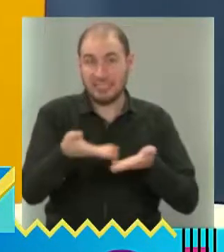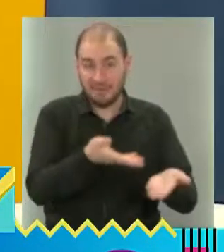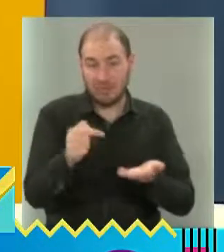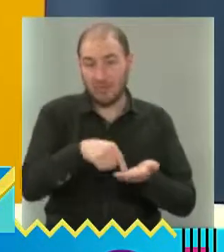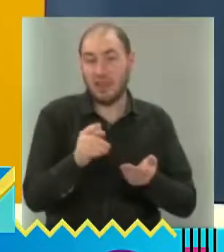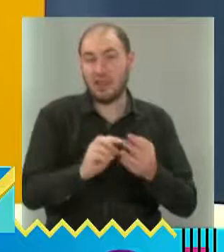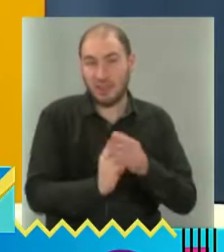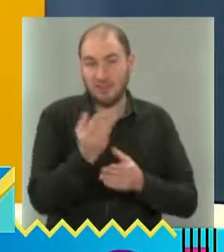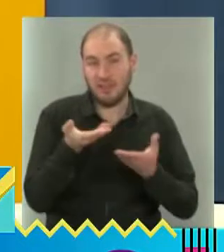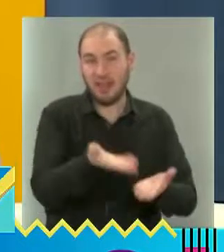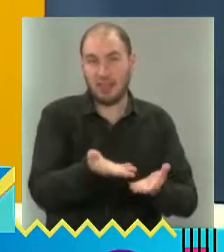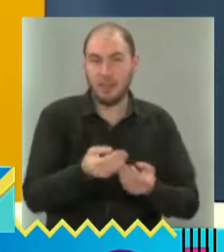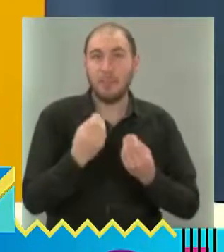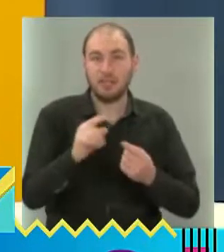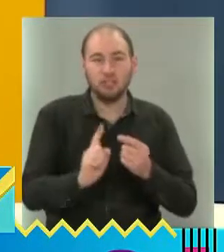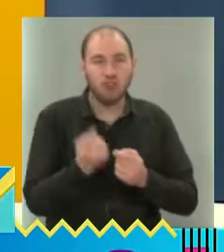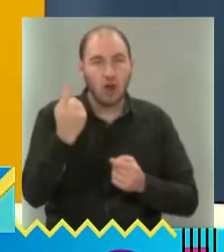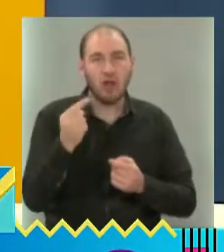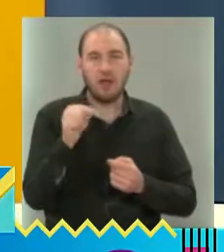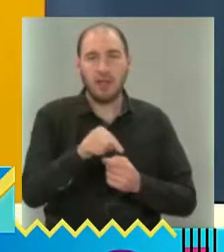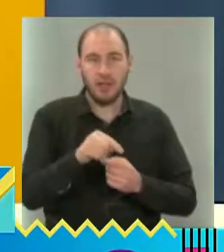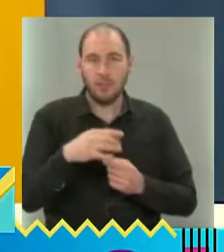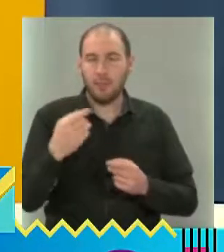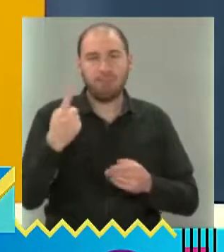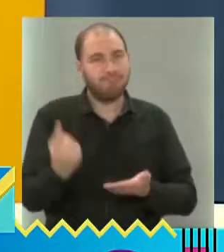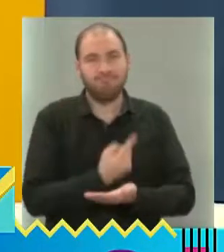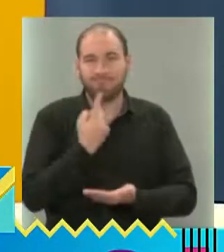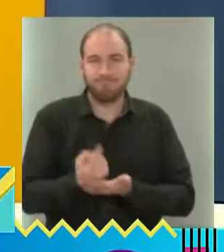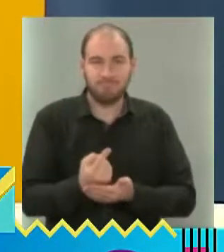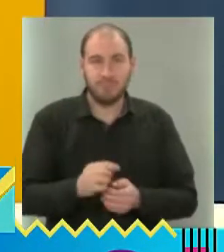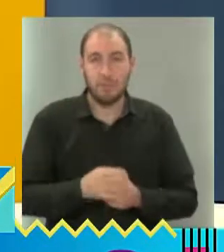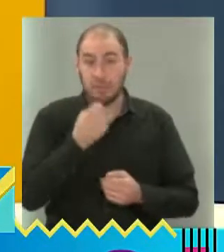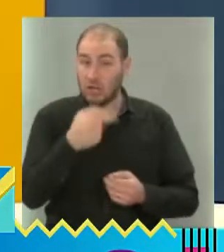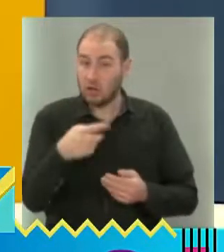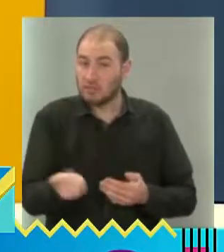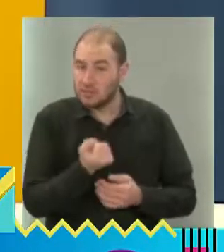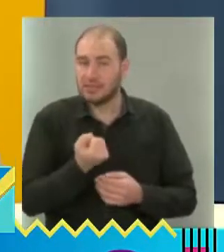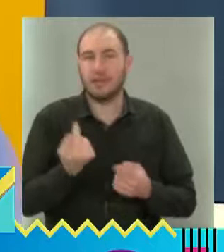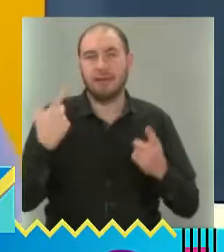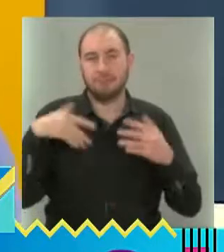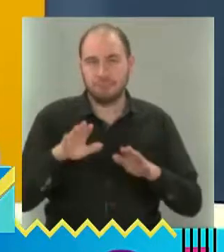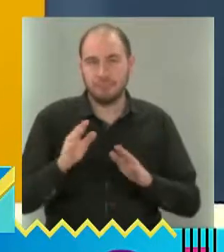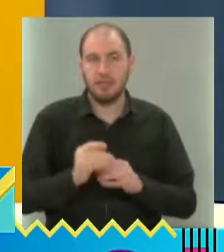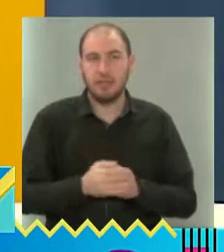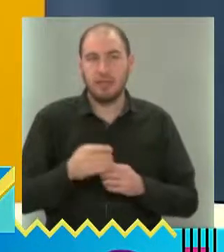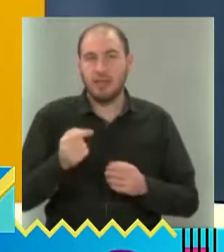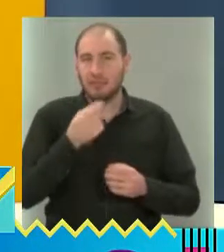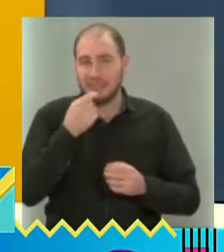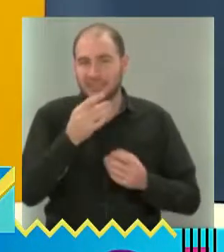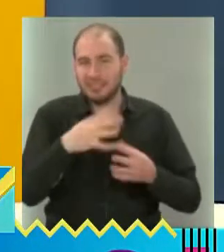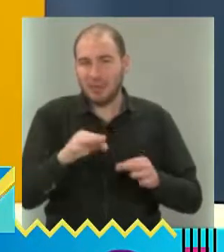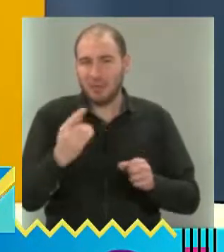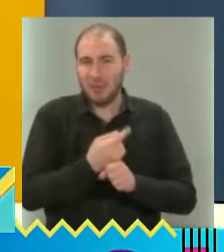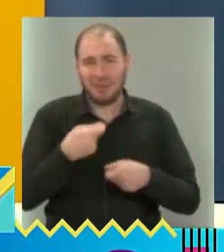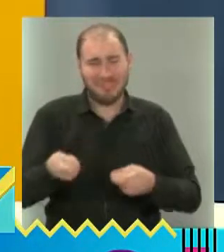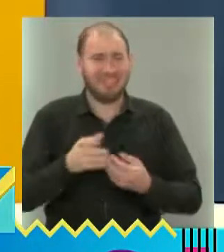la tecnificación que por sí solo es imposible que llegue, y si llega podría llegar a ser hasta un salvavidas de plomo porque es una inversión